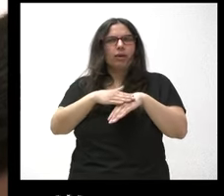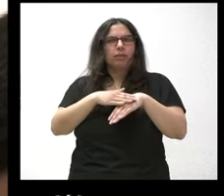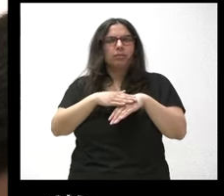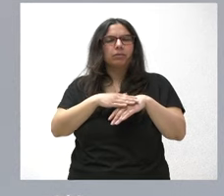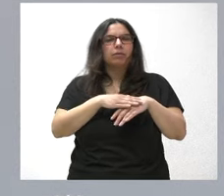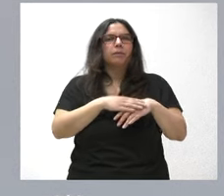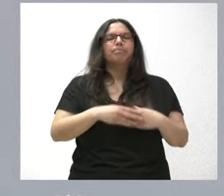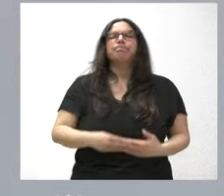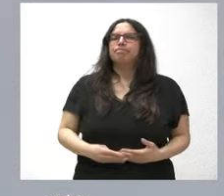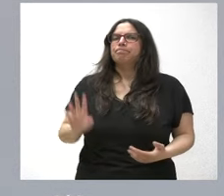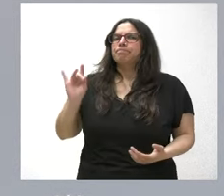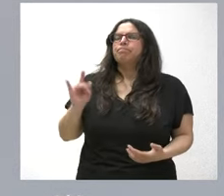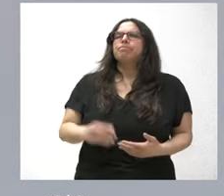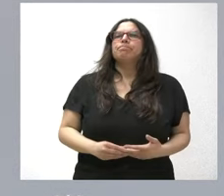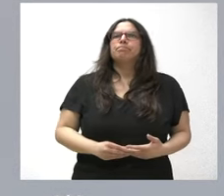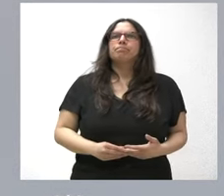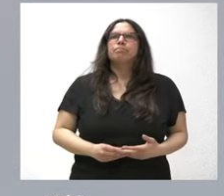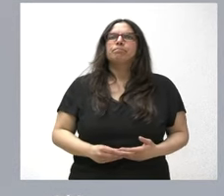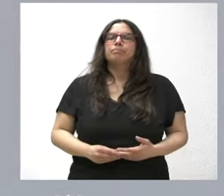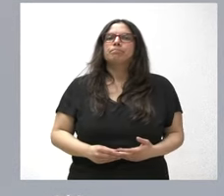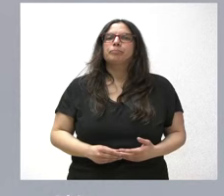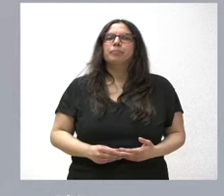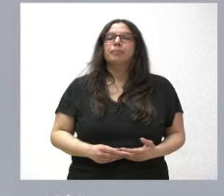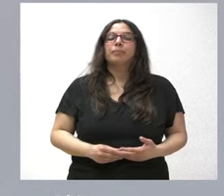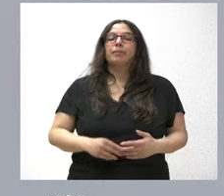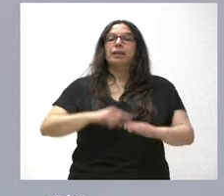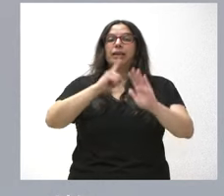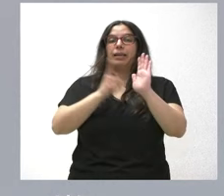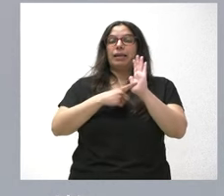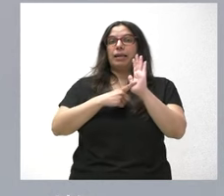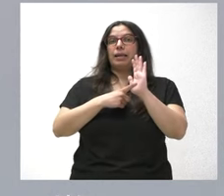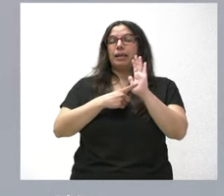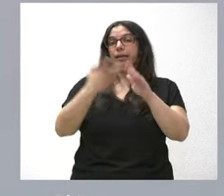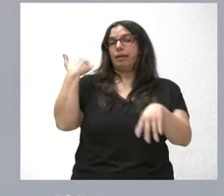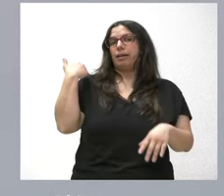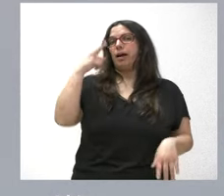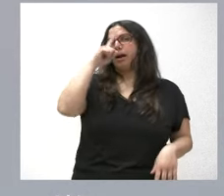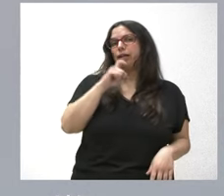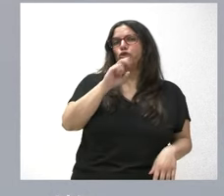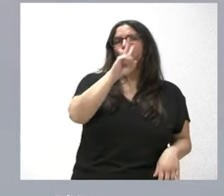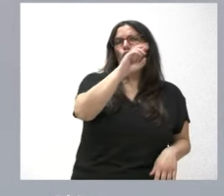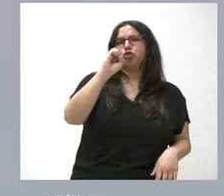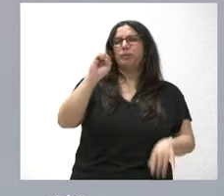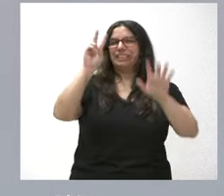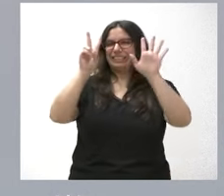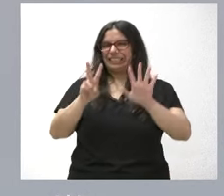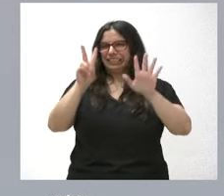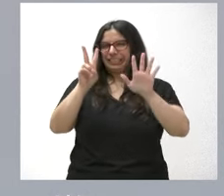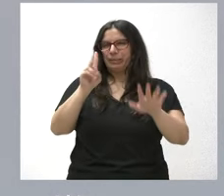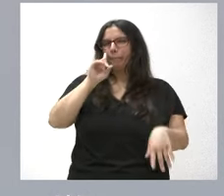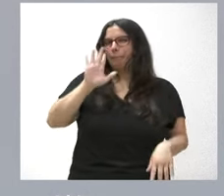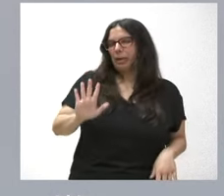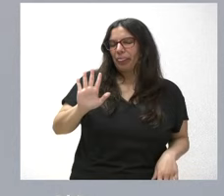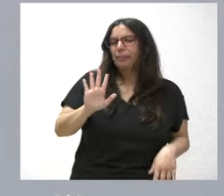Sí. Mire, la vigente ley anterior data del año 2007, creo recordar, y